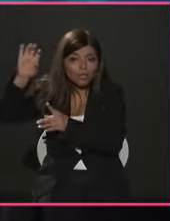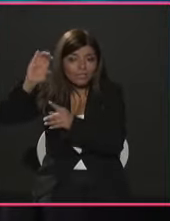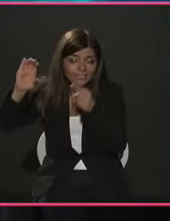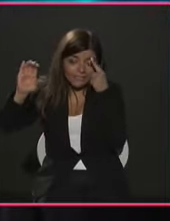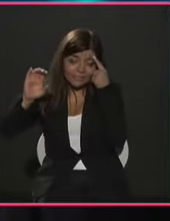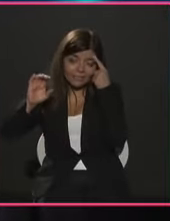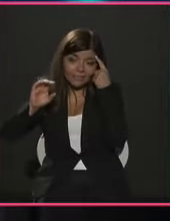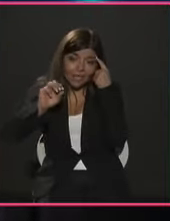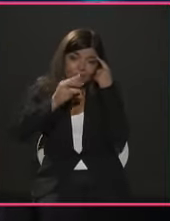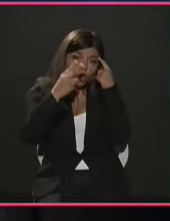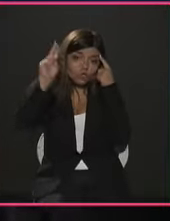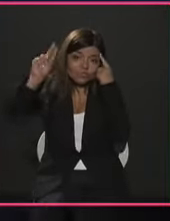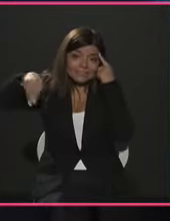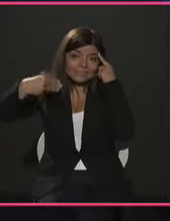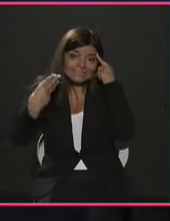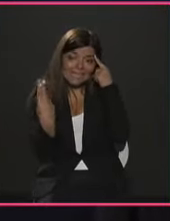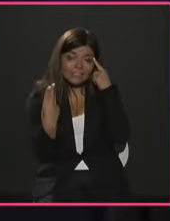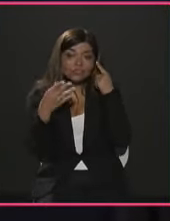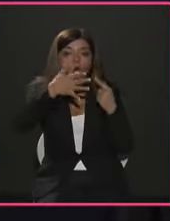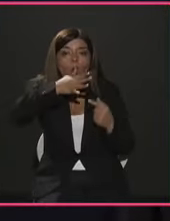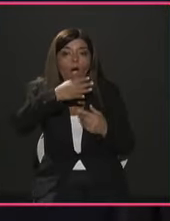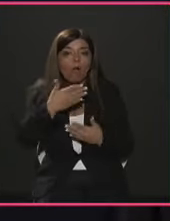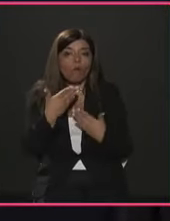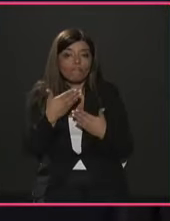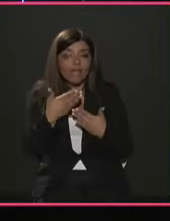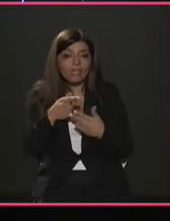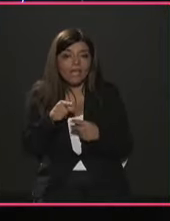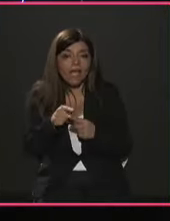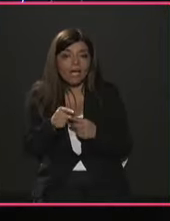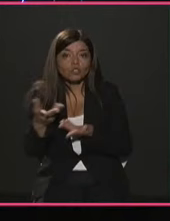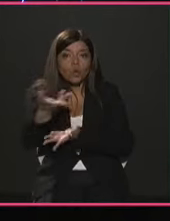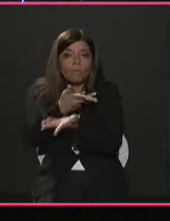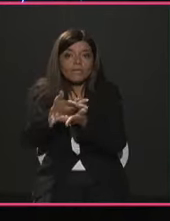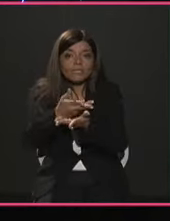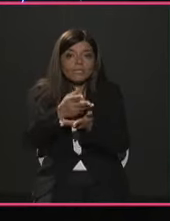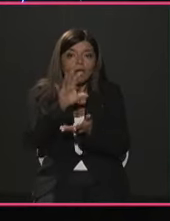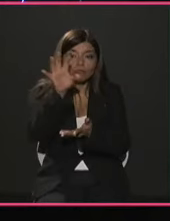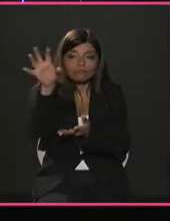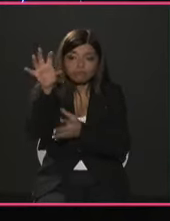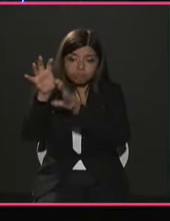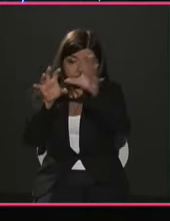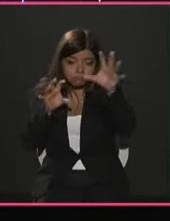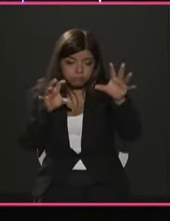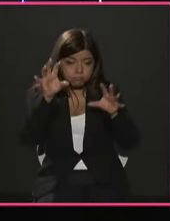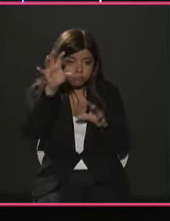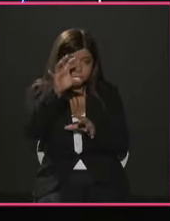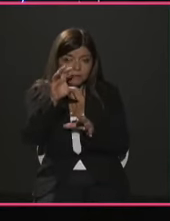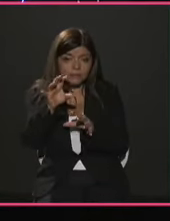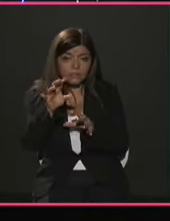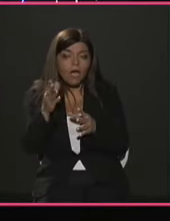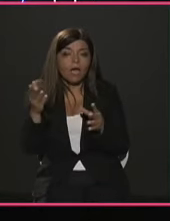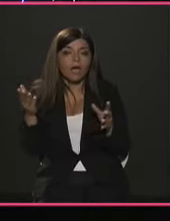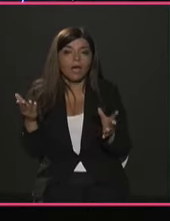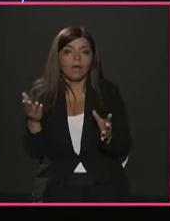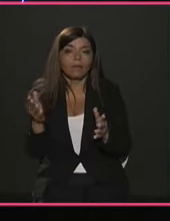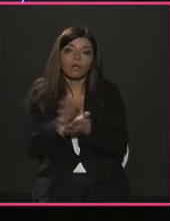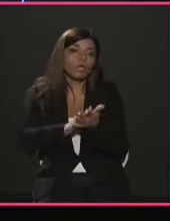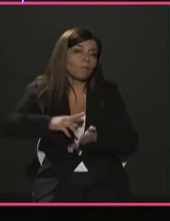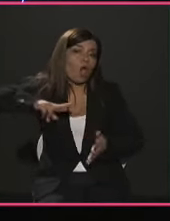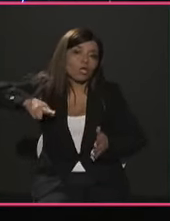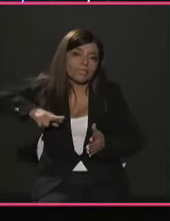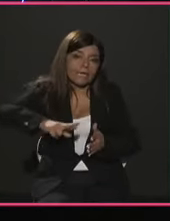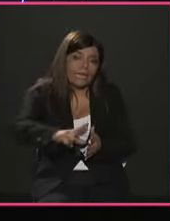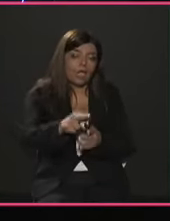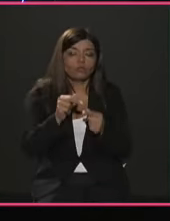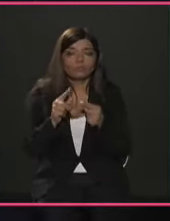de agua fresca e compartida con la regiones a través del